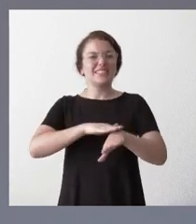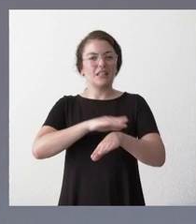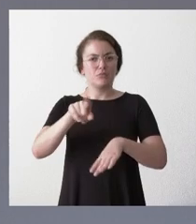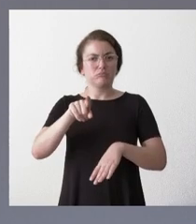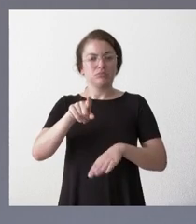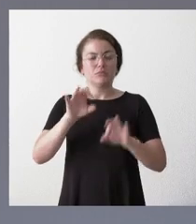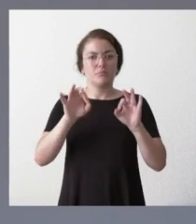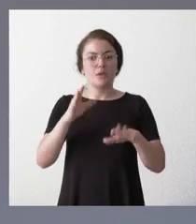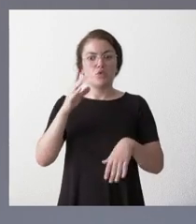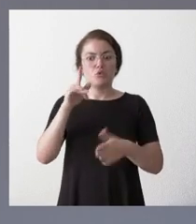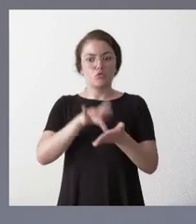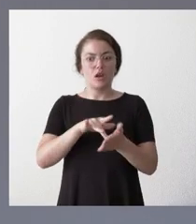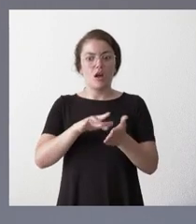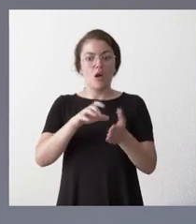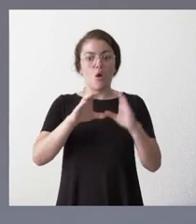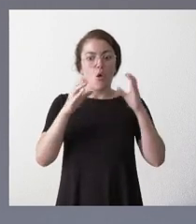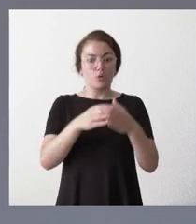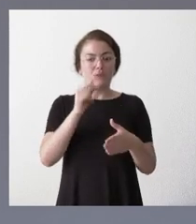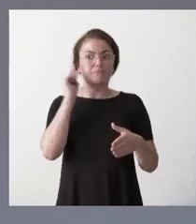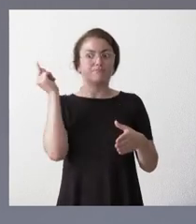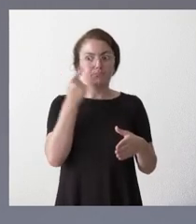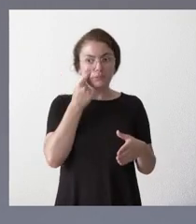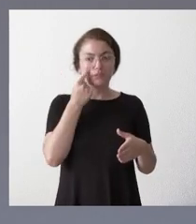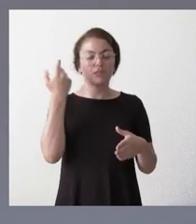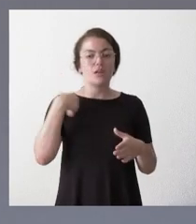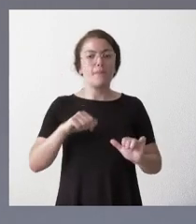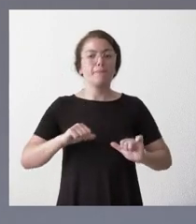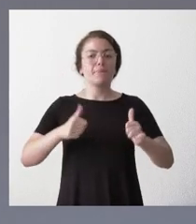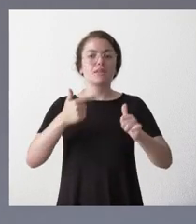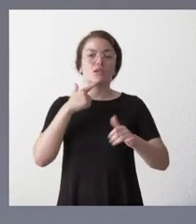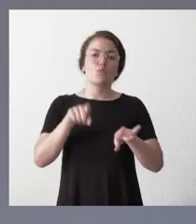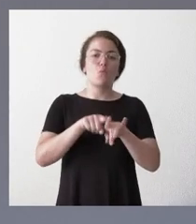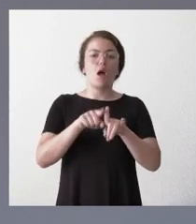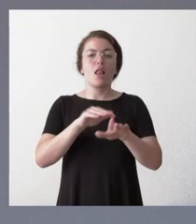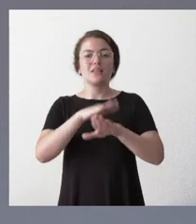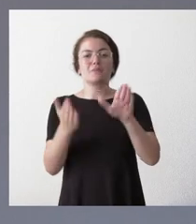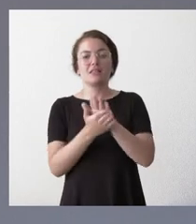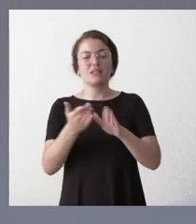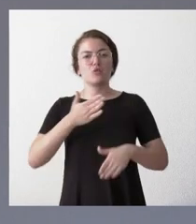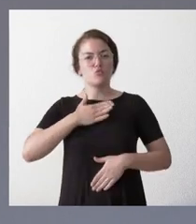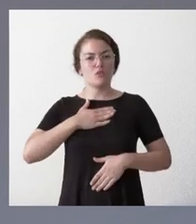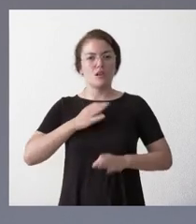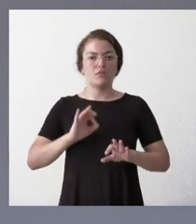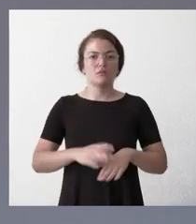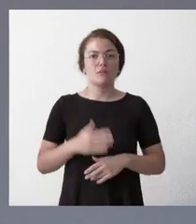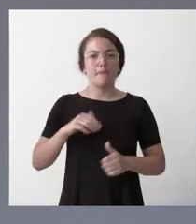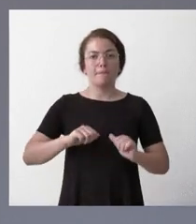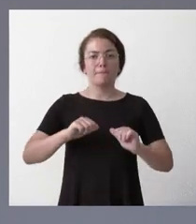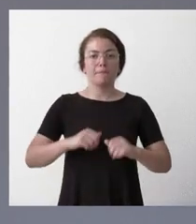se ponen las medidas, que en este caso es iniciar ese expediente de tutela. Se inició al 14 de junio, me parece.